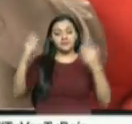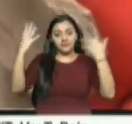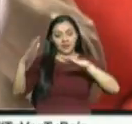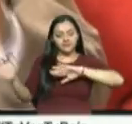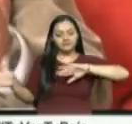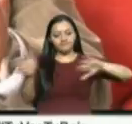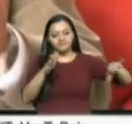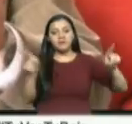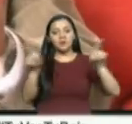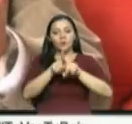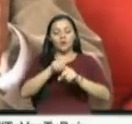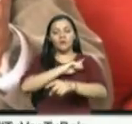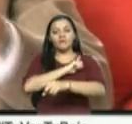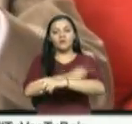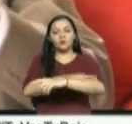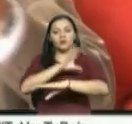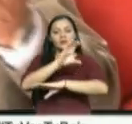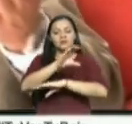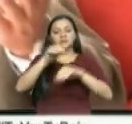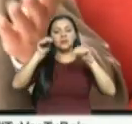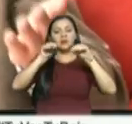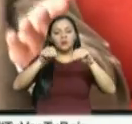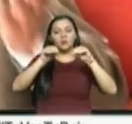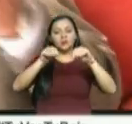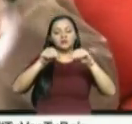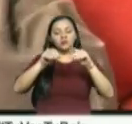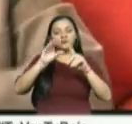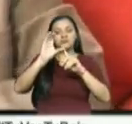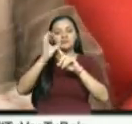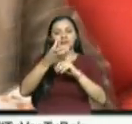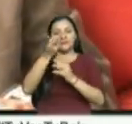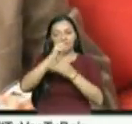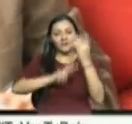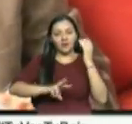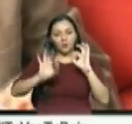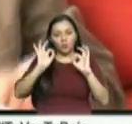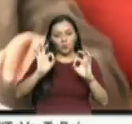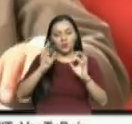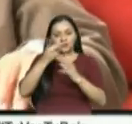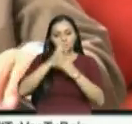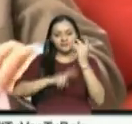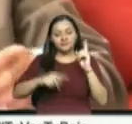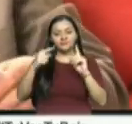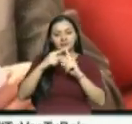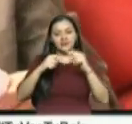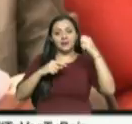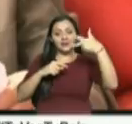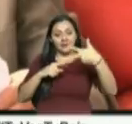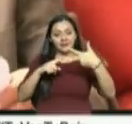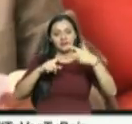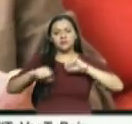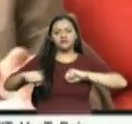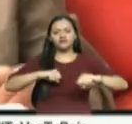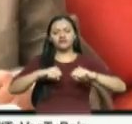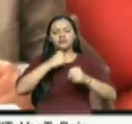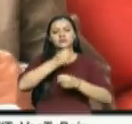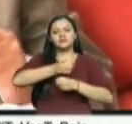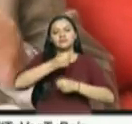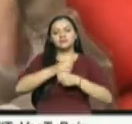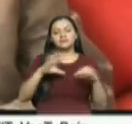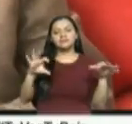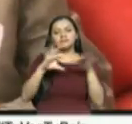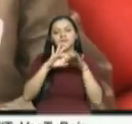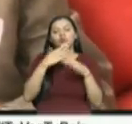el fortalecimiento de lo que es la educación intercultural bilingüe. El tercer aspecto es la gestión. En esto bueno de la